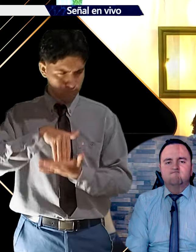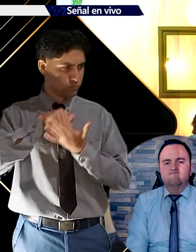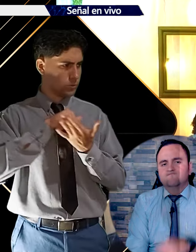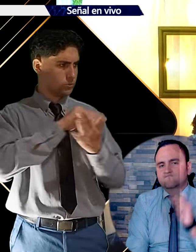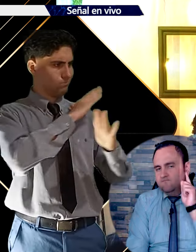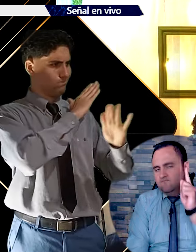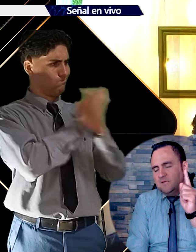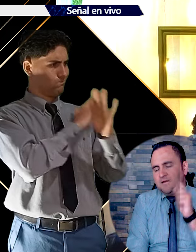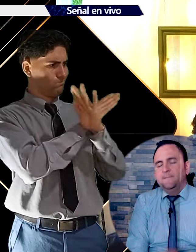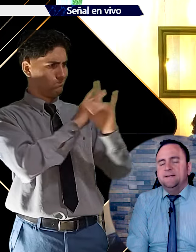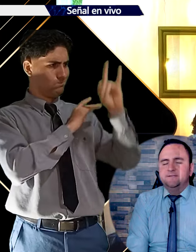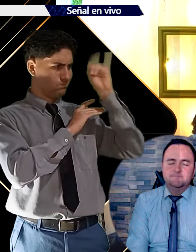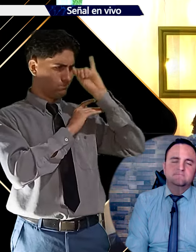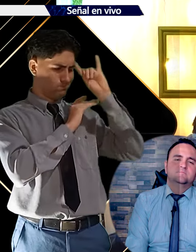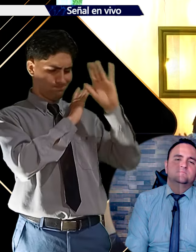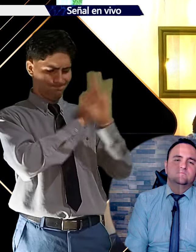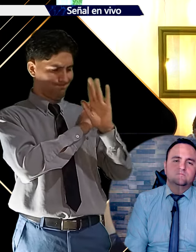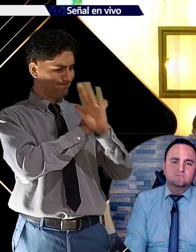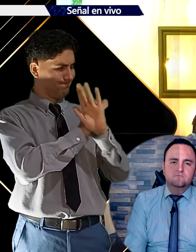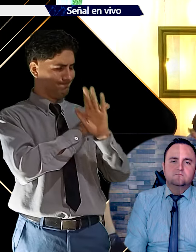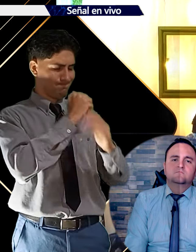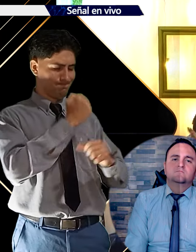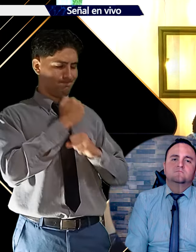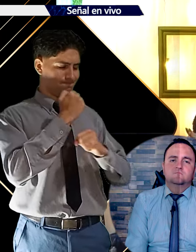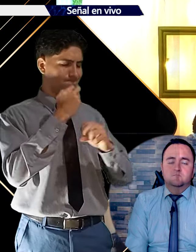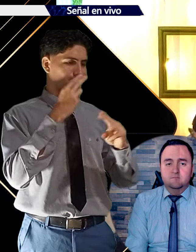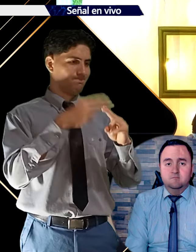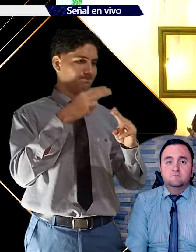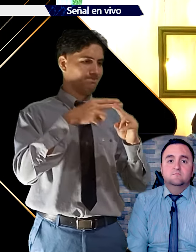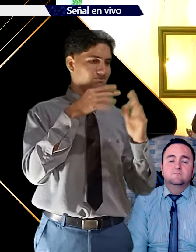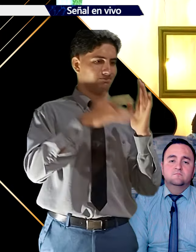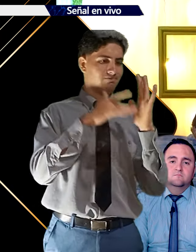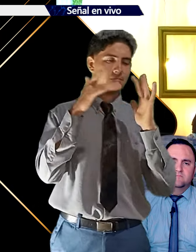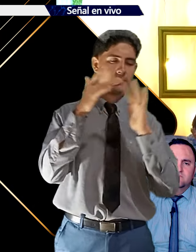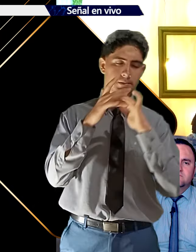al diablo: no más. Dale un aplauso al Señor.